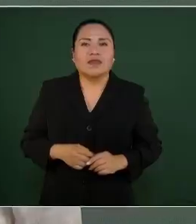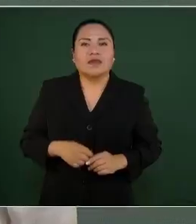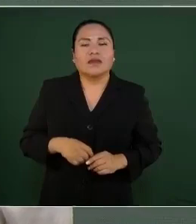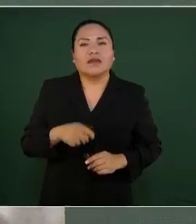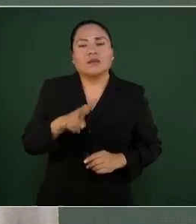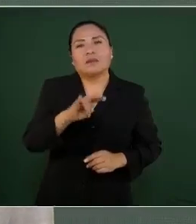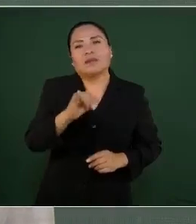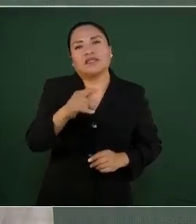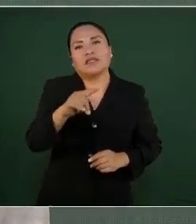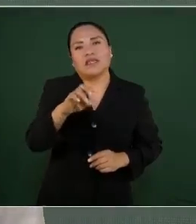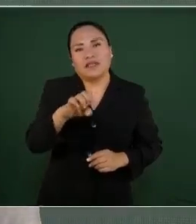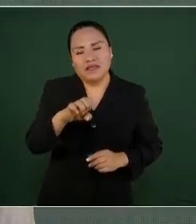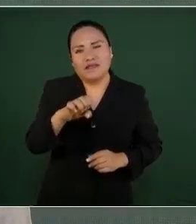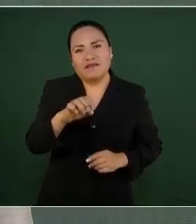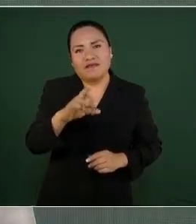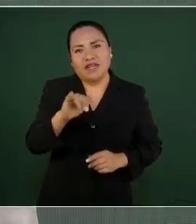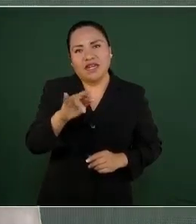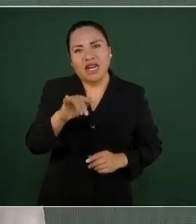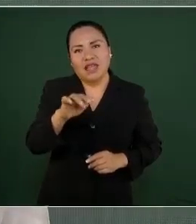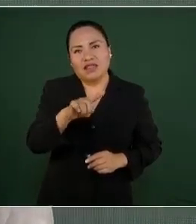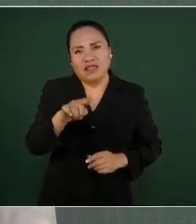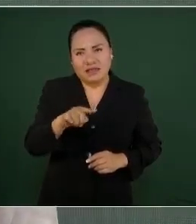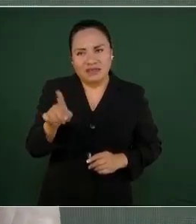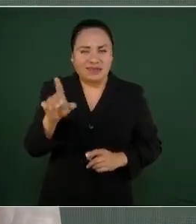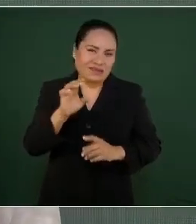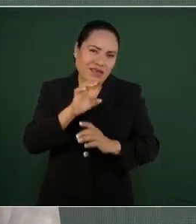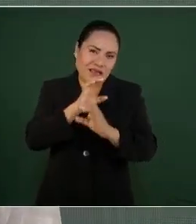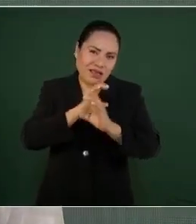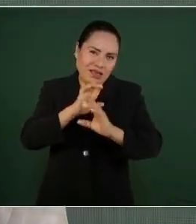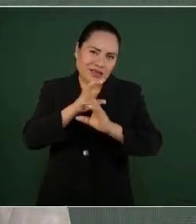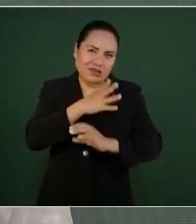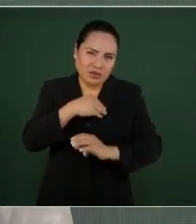Vicente Fernández, hijo, secuestrado.